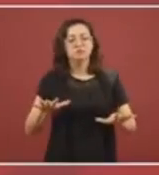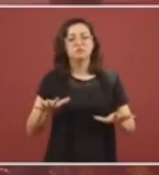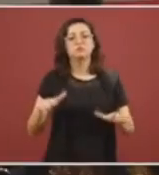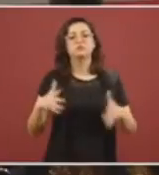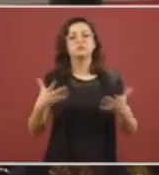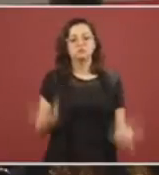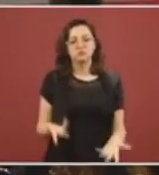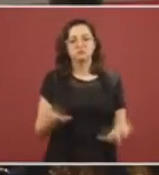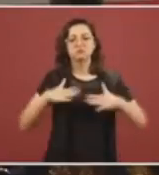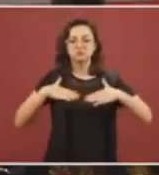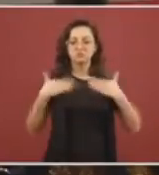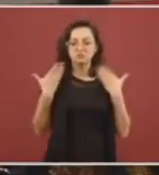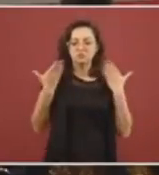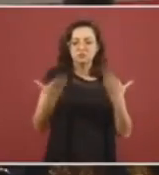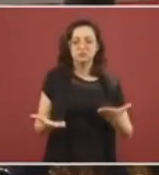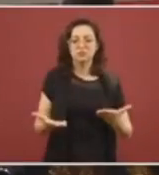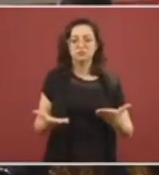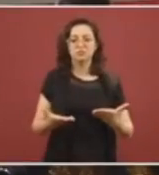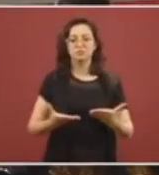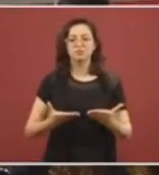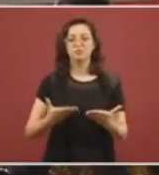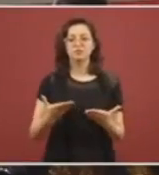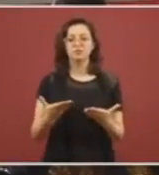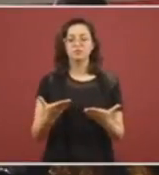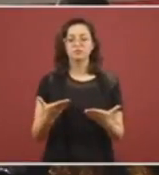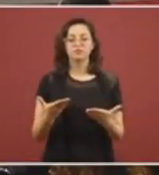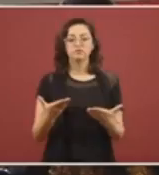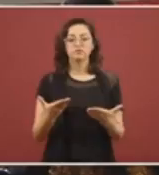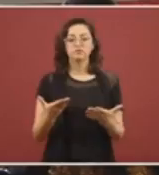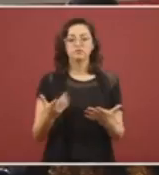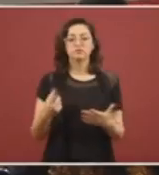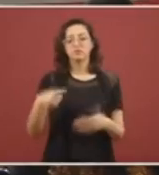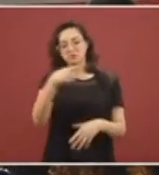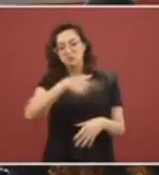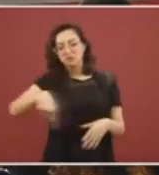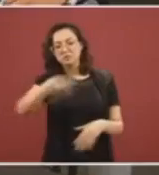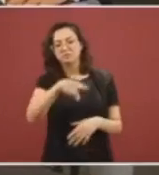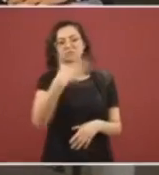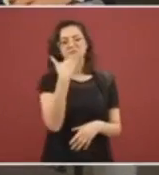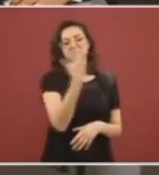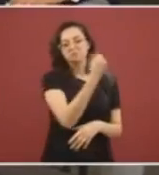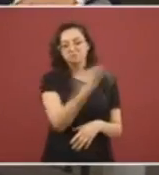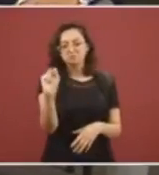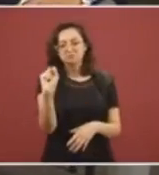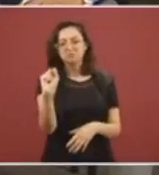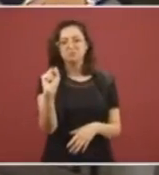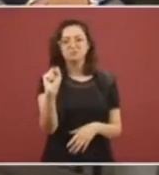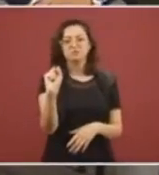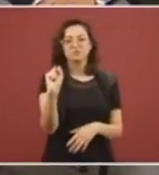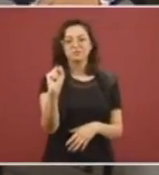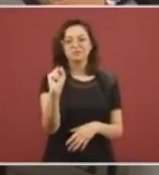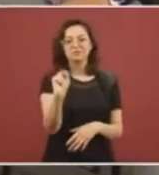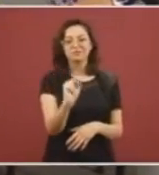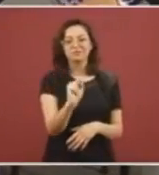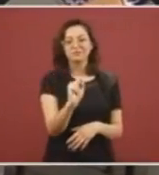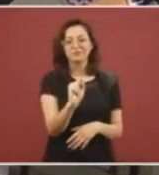que se tenga confianza en los especialistas, que no